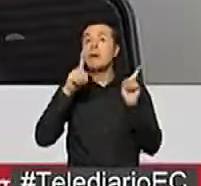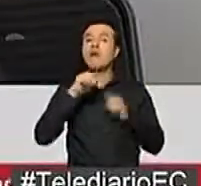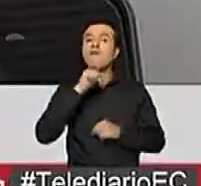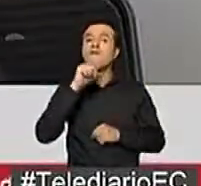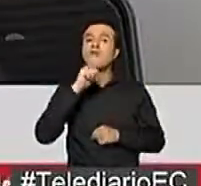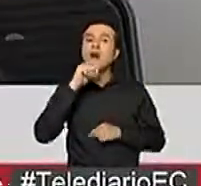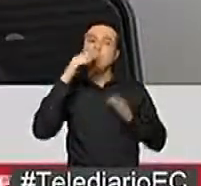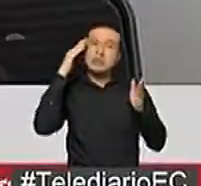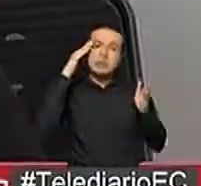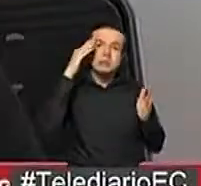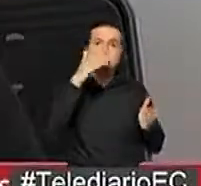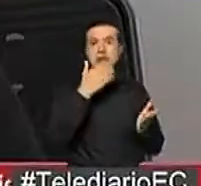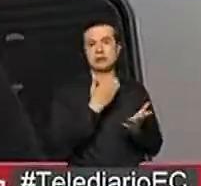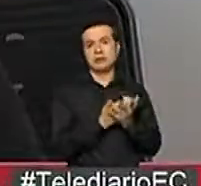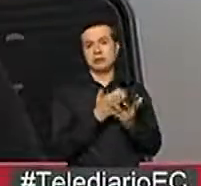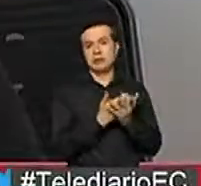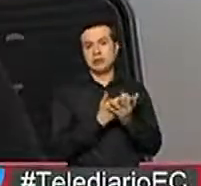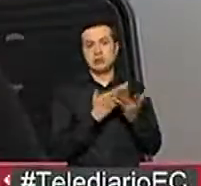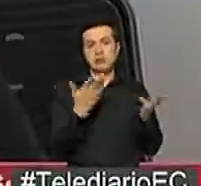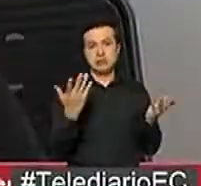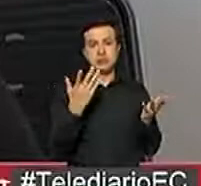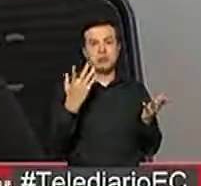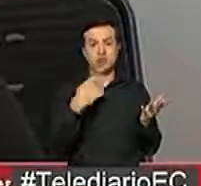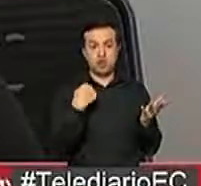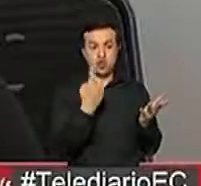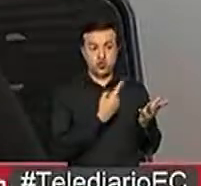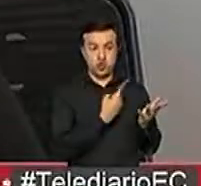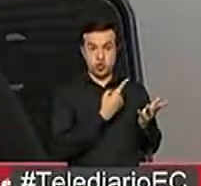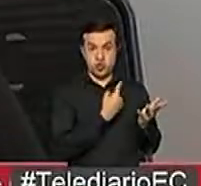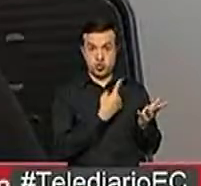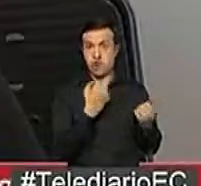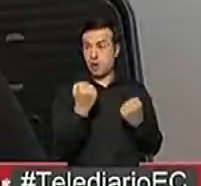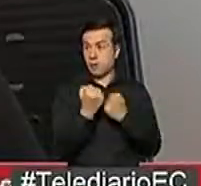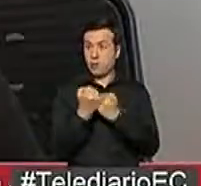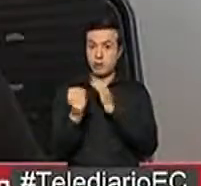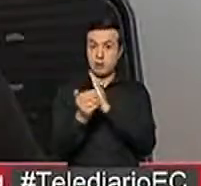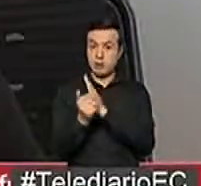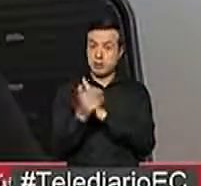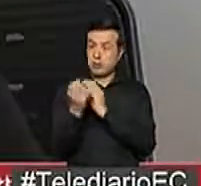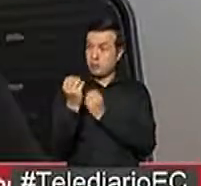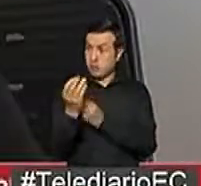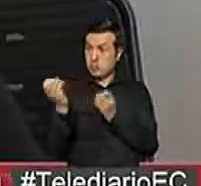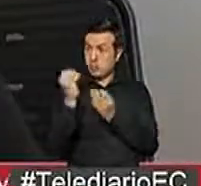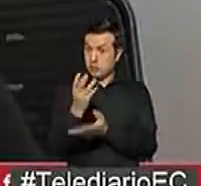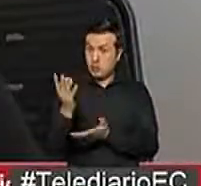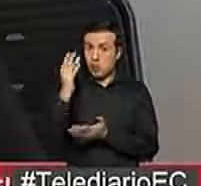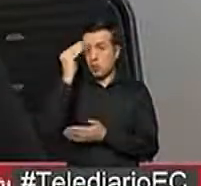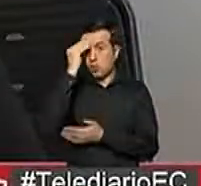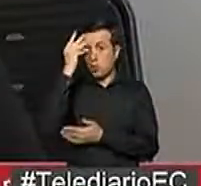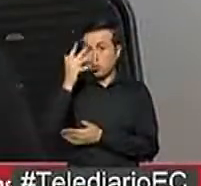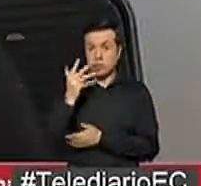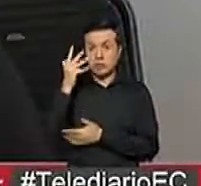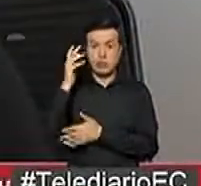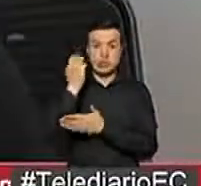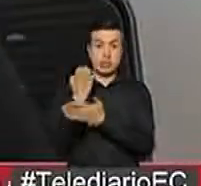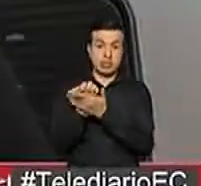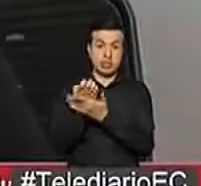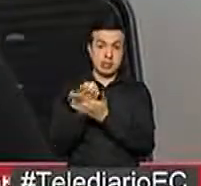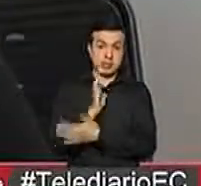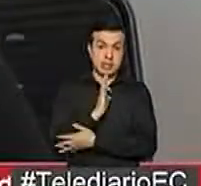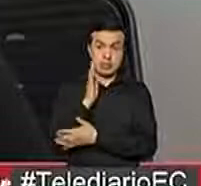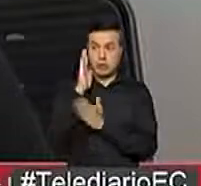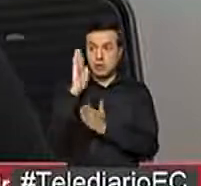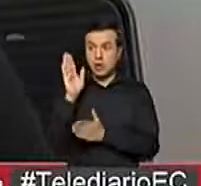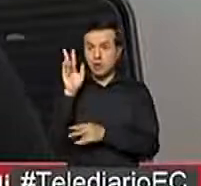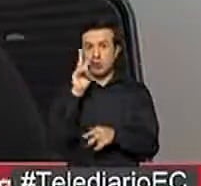especializados. Y en ese sentido, nosotros podemos contribuir a entregarles estos conocimientos técnicos, de manera que cuando